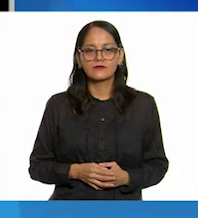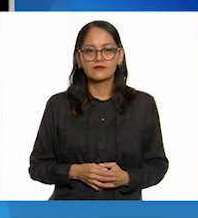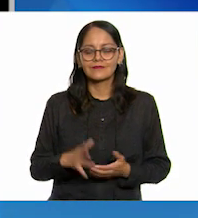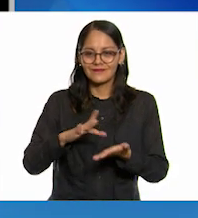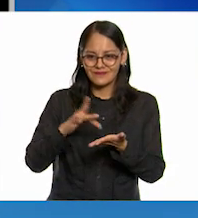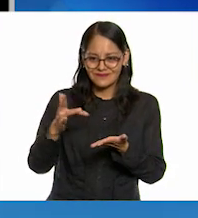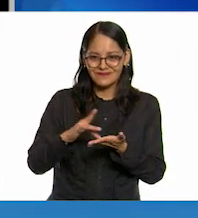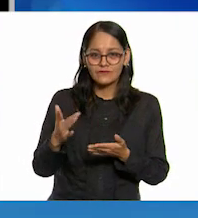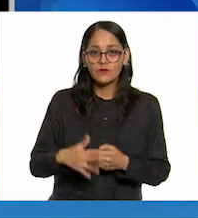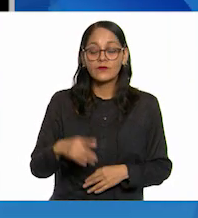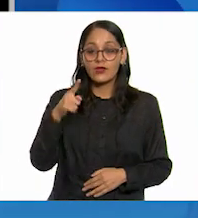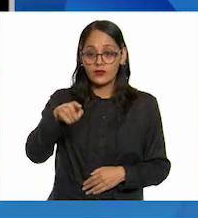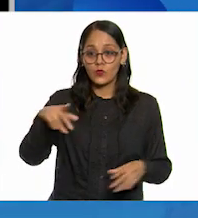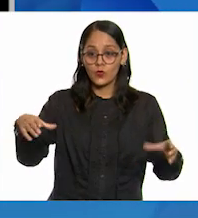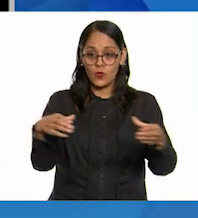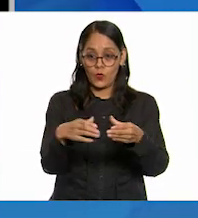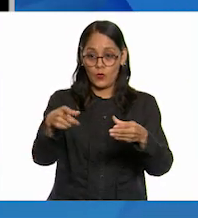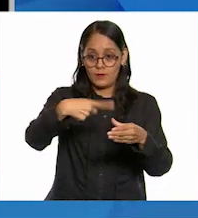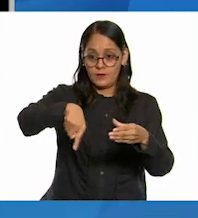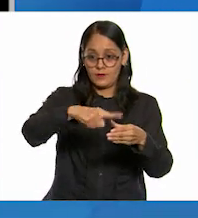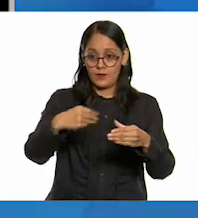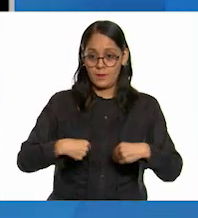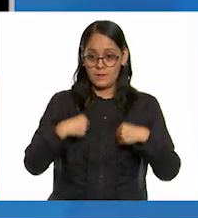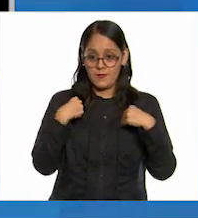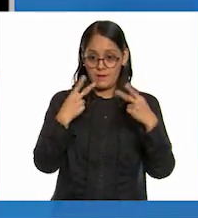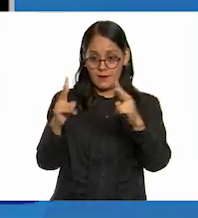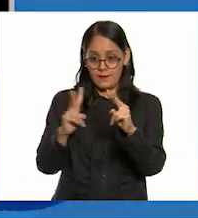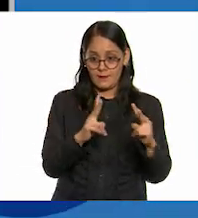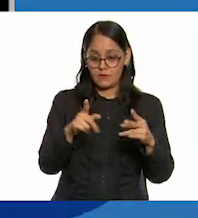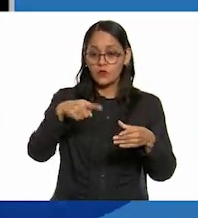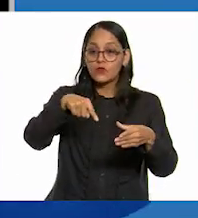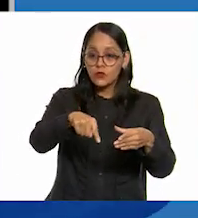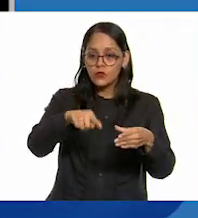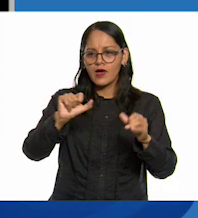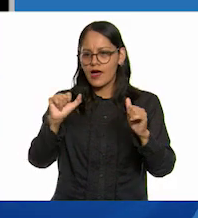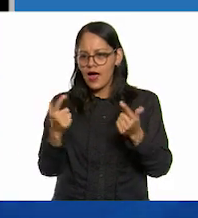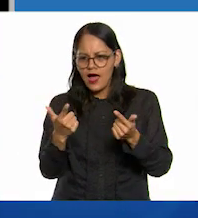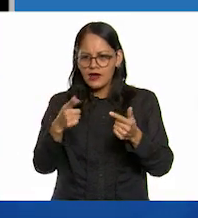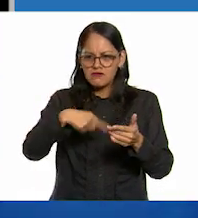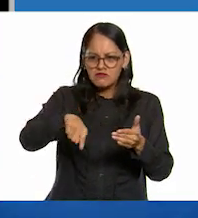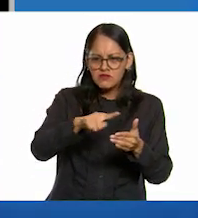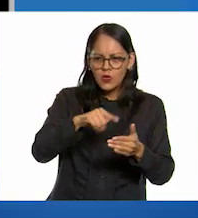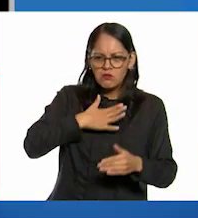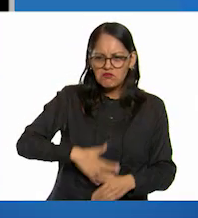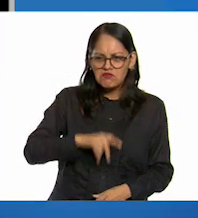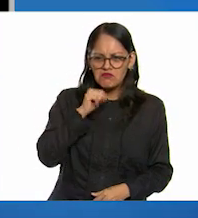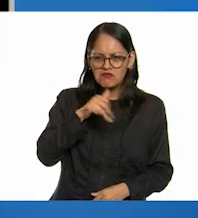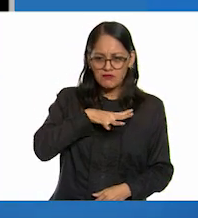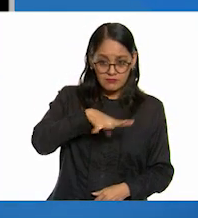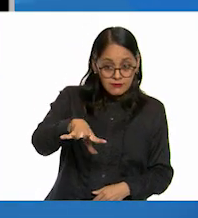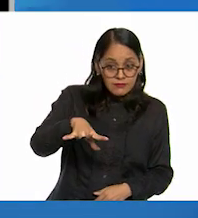Gracias, Ale. ¿En tu comunidad has evitado o rechazado algo que no sea justo?